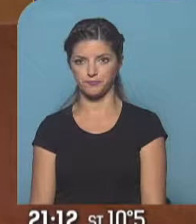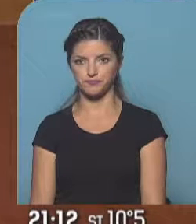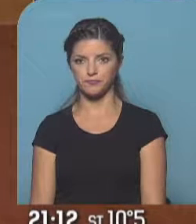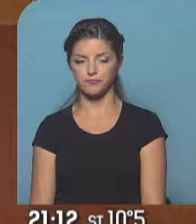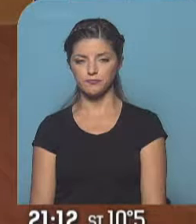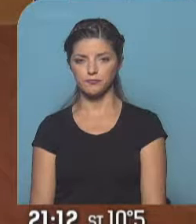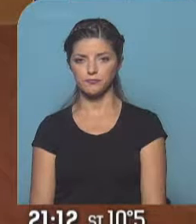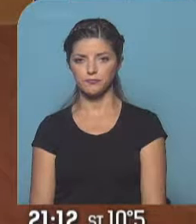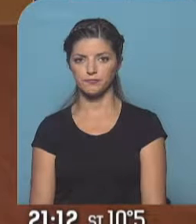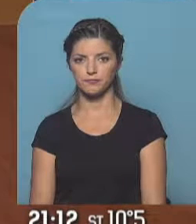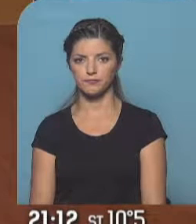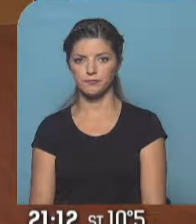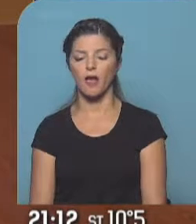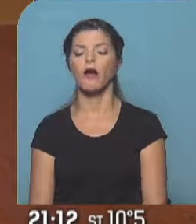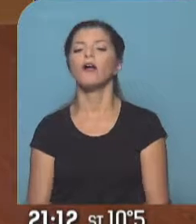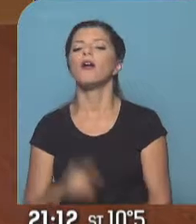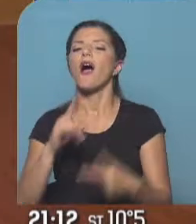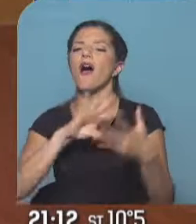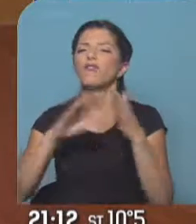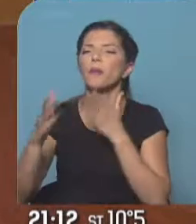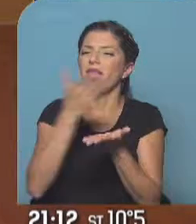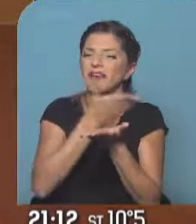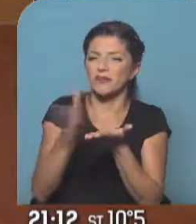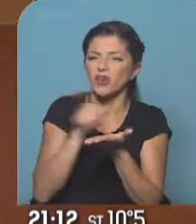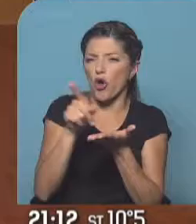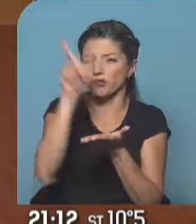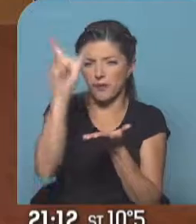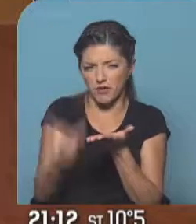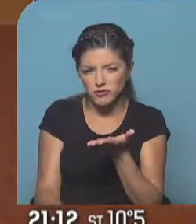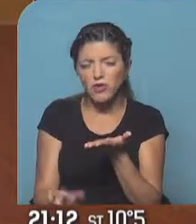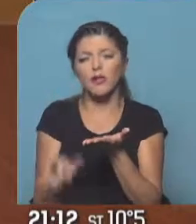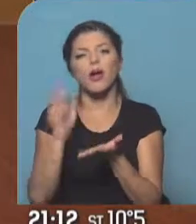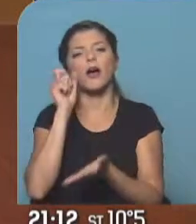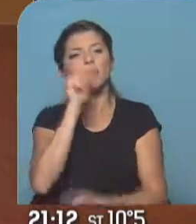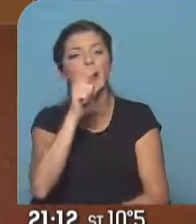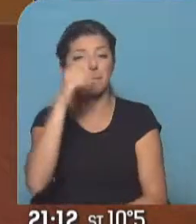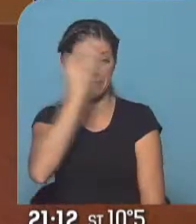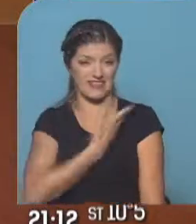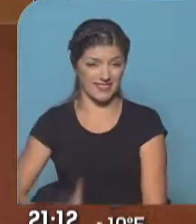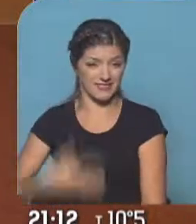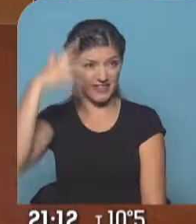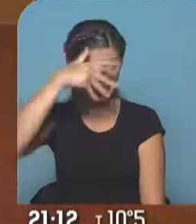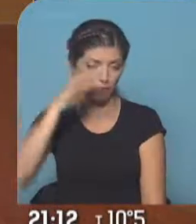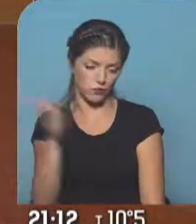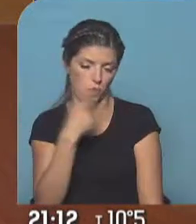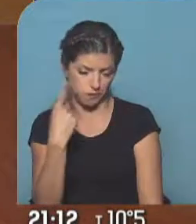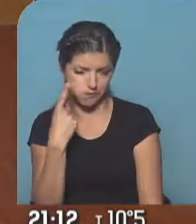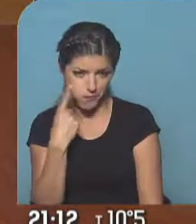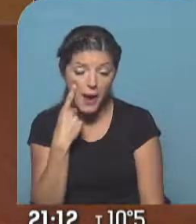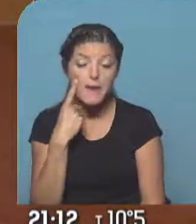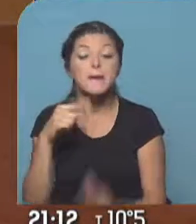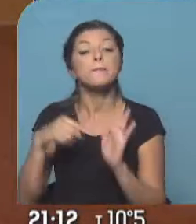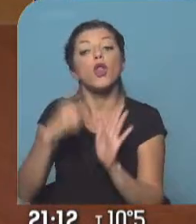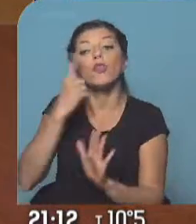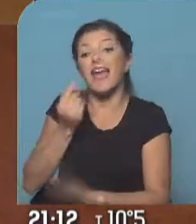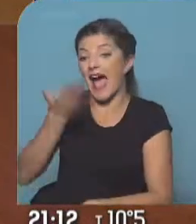resistencia ante la discriminación racial, de género y la xenofobia de Donald Trump no es nueva. Sin embargo, en los últimos días,